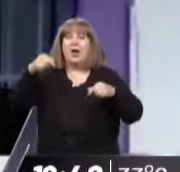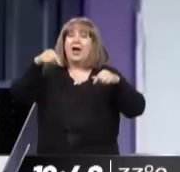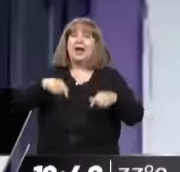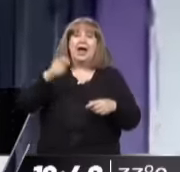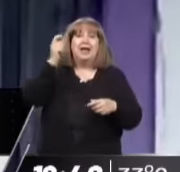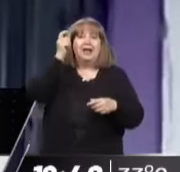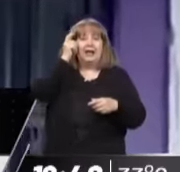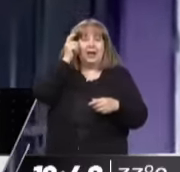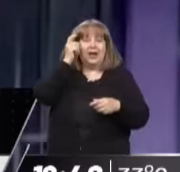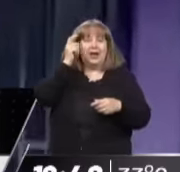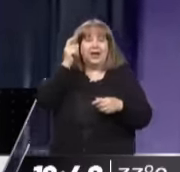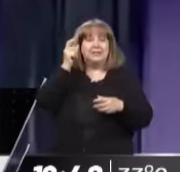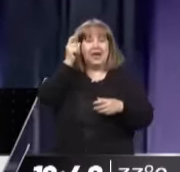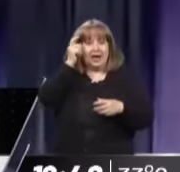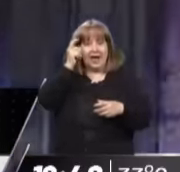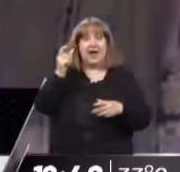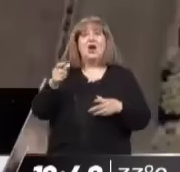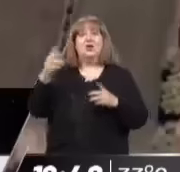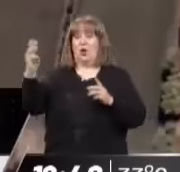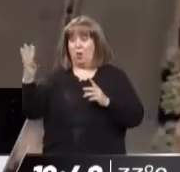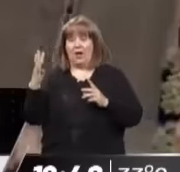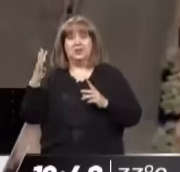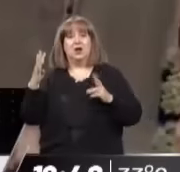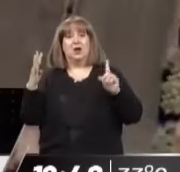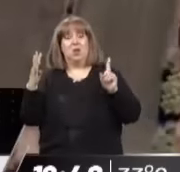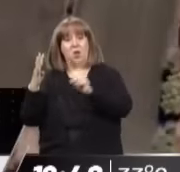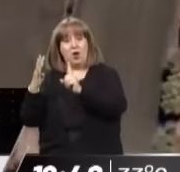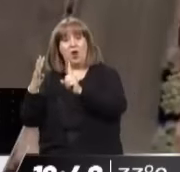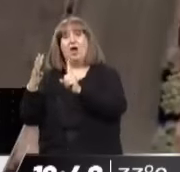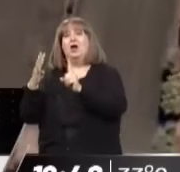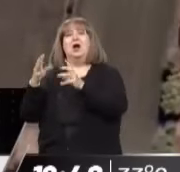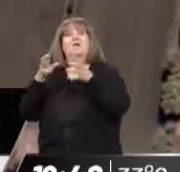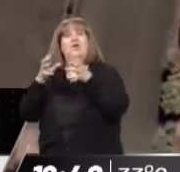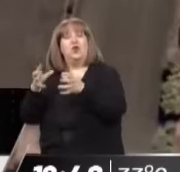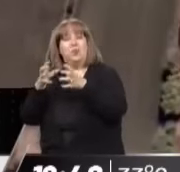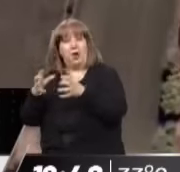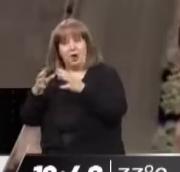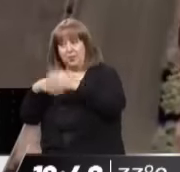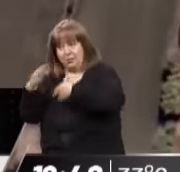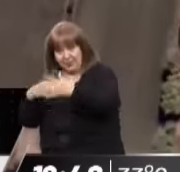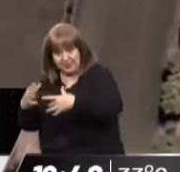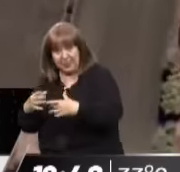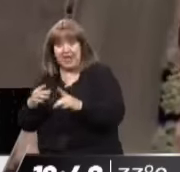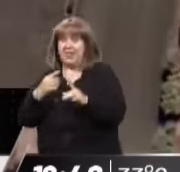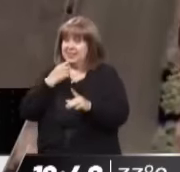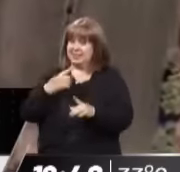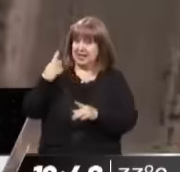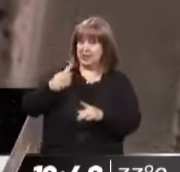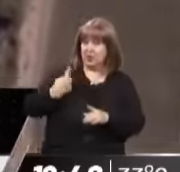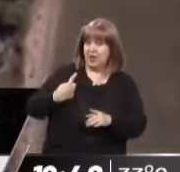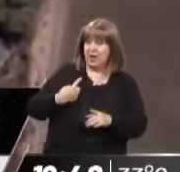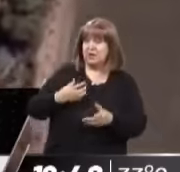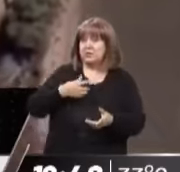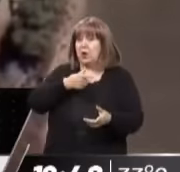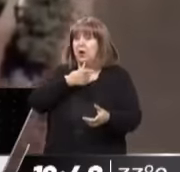Hay que ver si los chicos se han puesto todos... Yo no la creí desde un primer momento. Para hacer la denuncia. A mí me encantaría que el mundo fuera más mágico de lo que es, pero